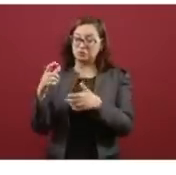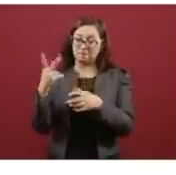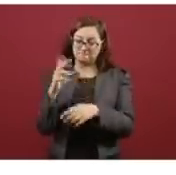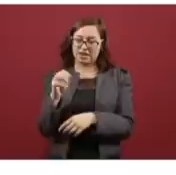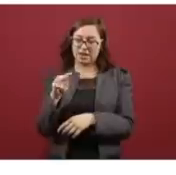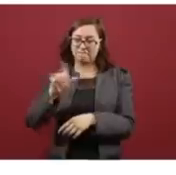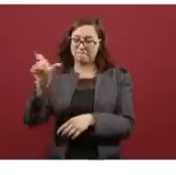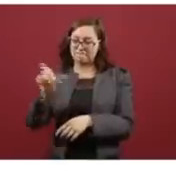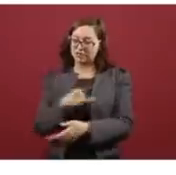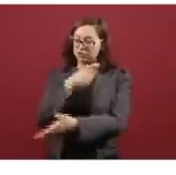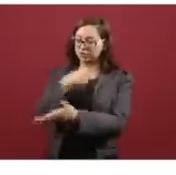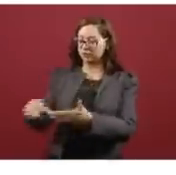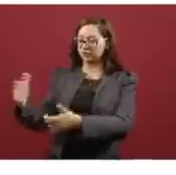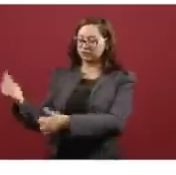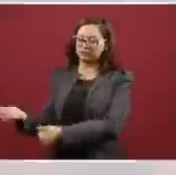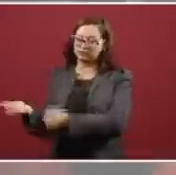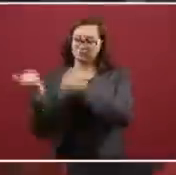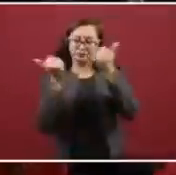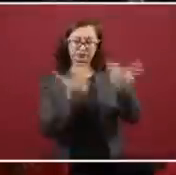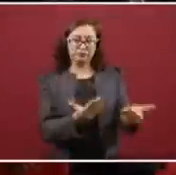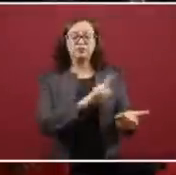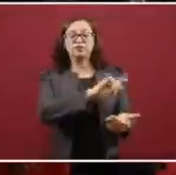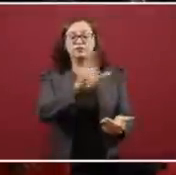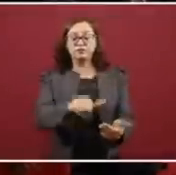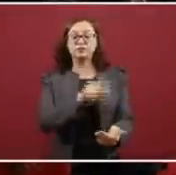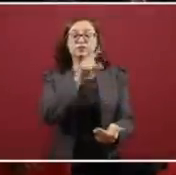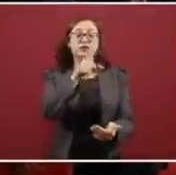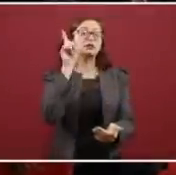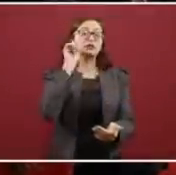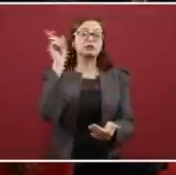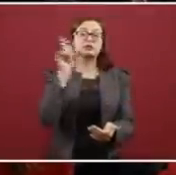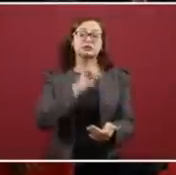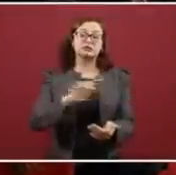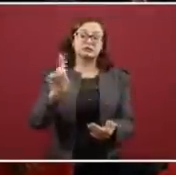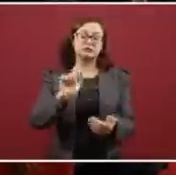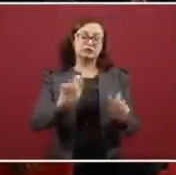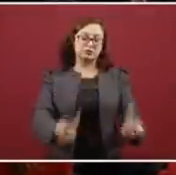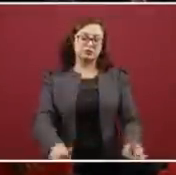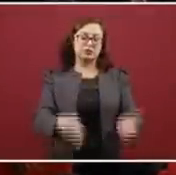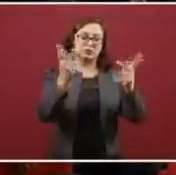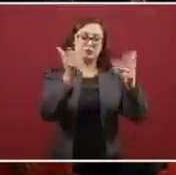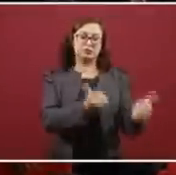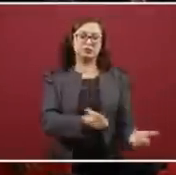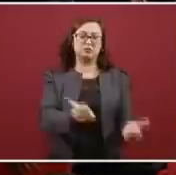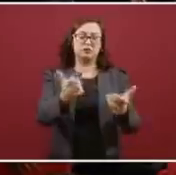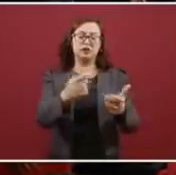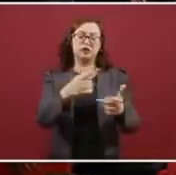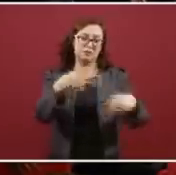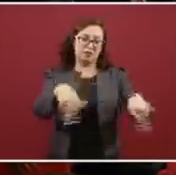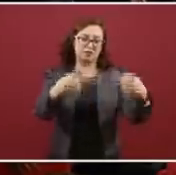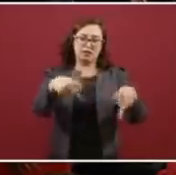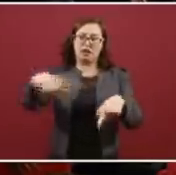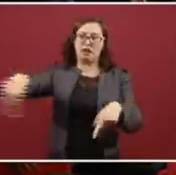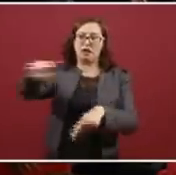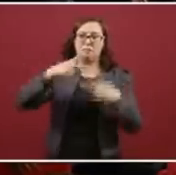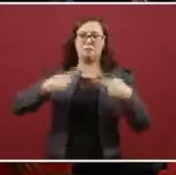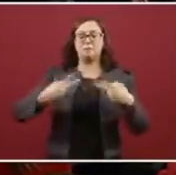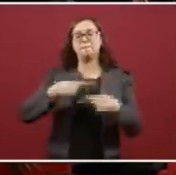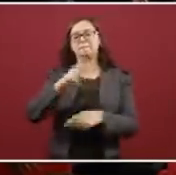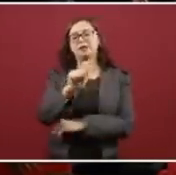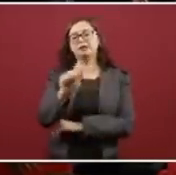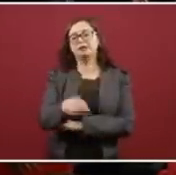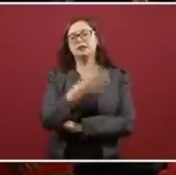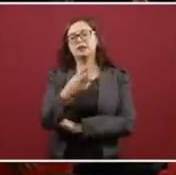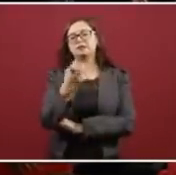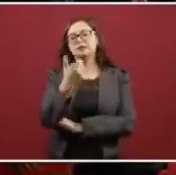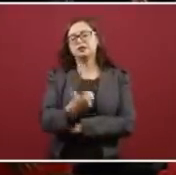en la queda más caro en todo el país en fresnillo zacatecas la gasolina magna es de 23 pesos con 82